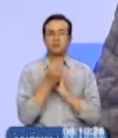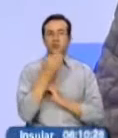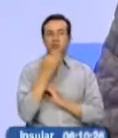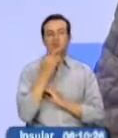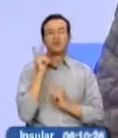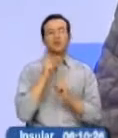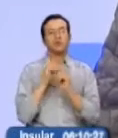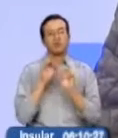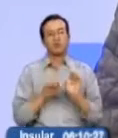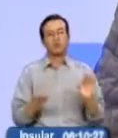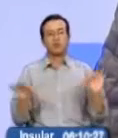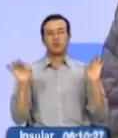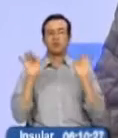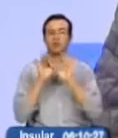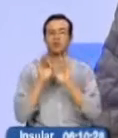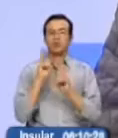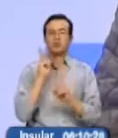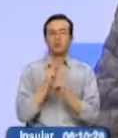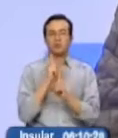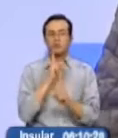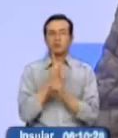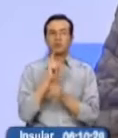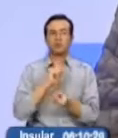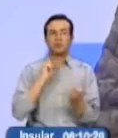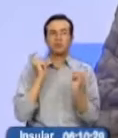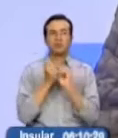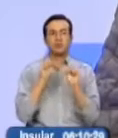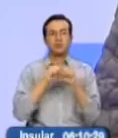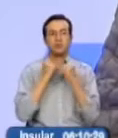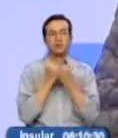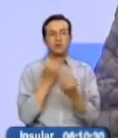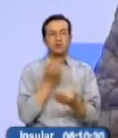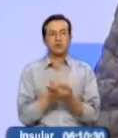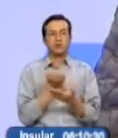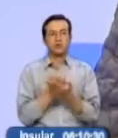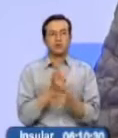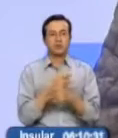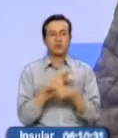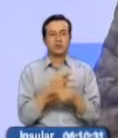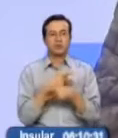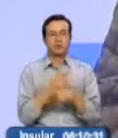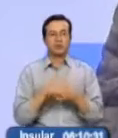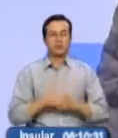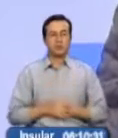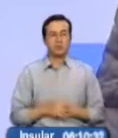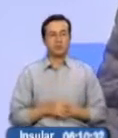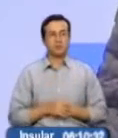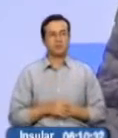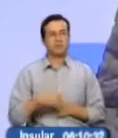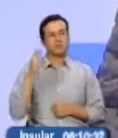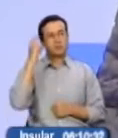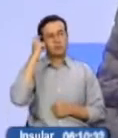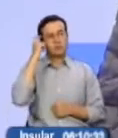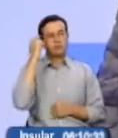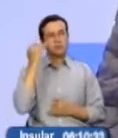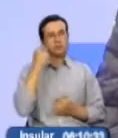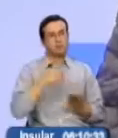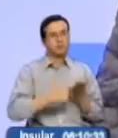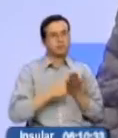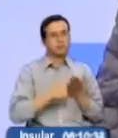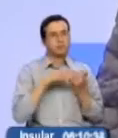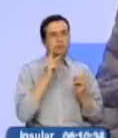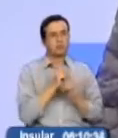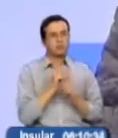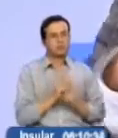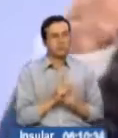un eje fundamental, un pilar fundamental de la transformación social, económica y productiva. Entonces, analizamos en este libro en qué punto